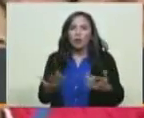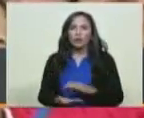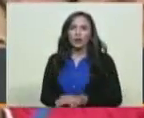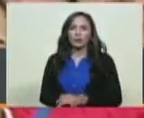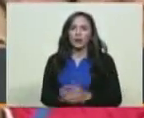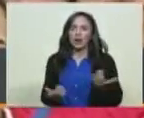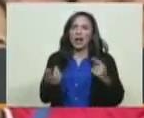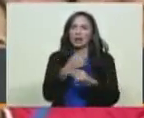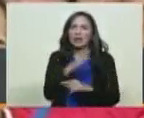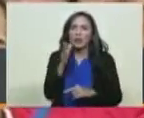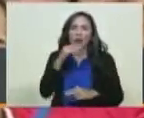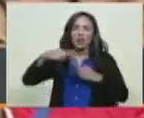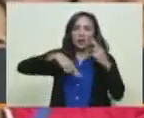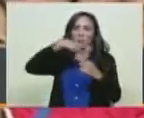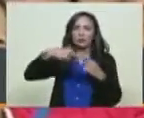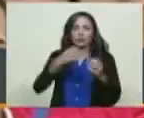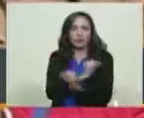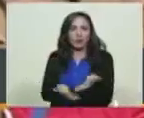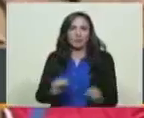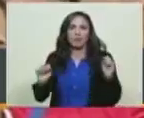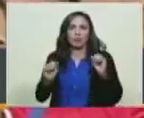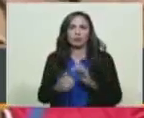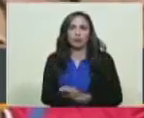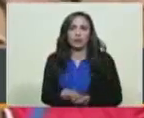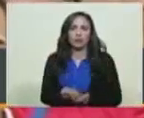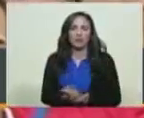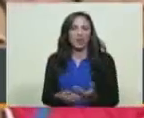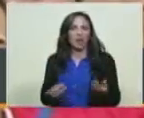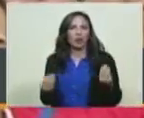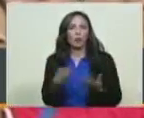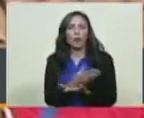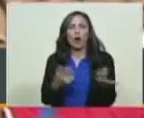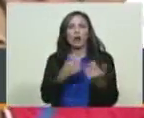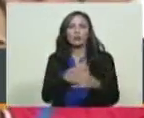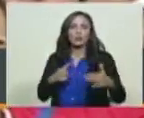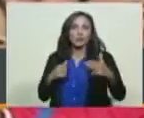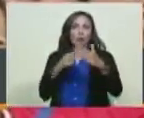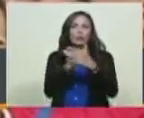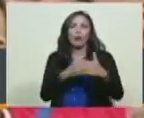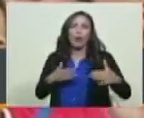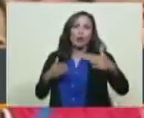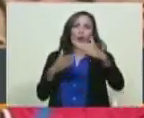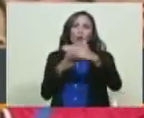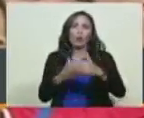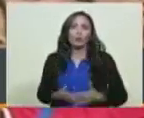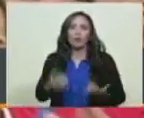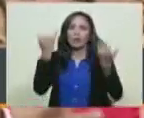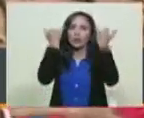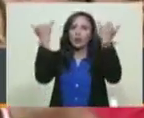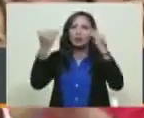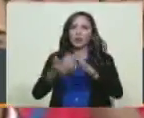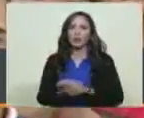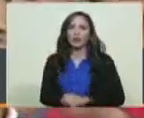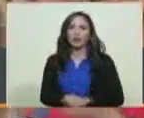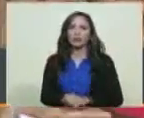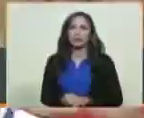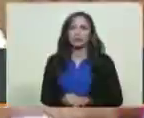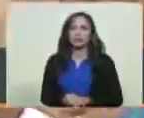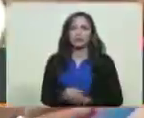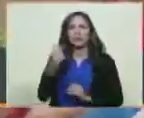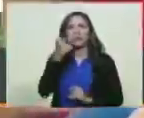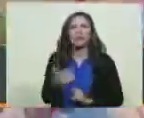ser revolucionario esto simplemente sería una contradicción hasta biológica presidente